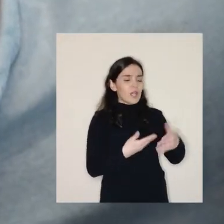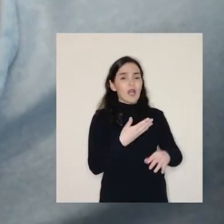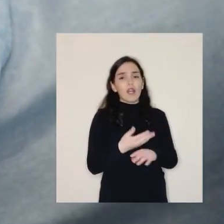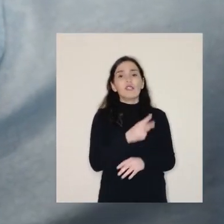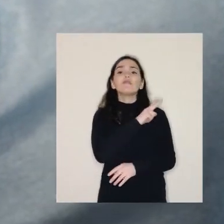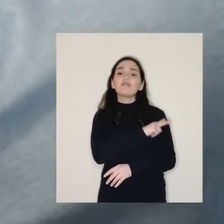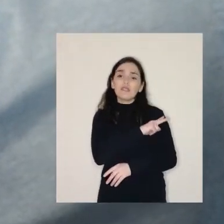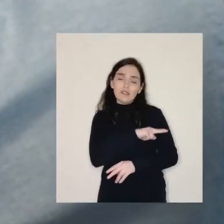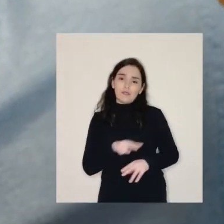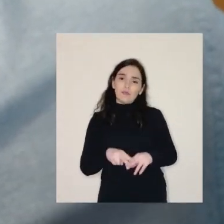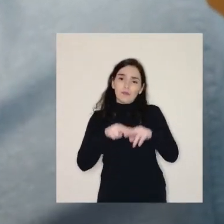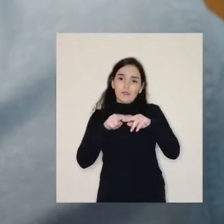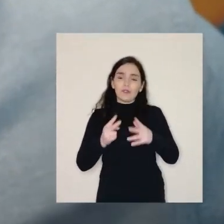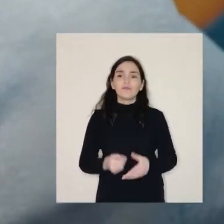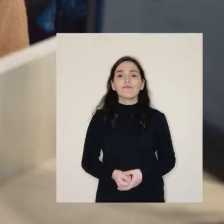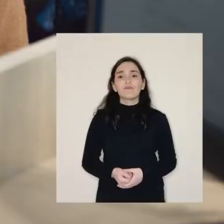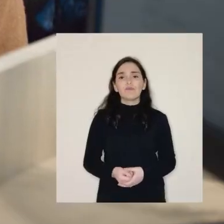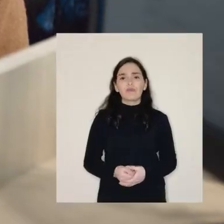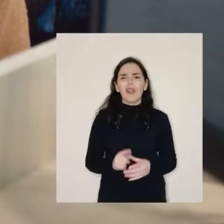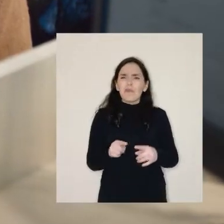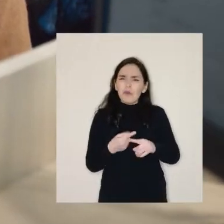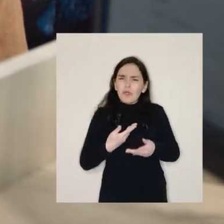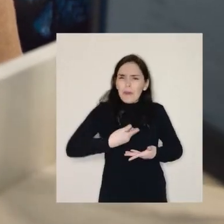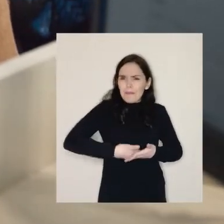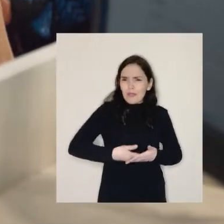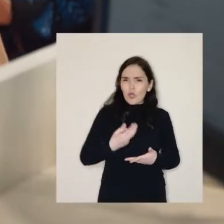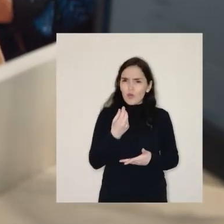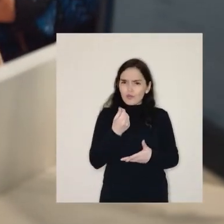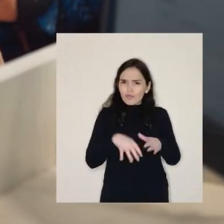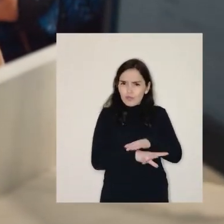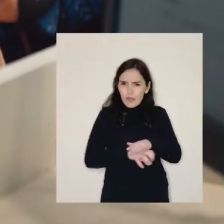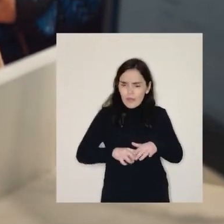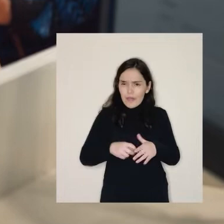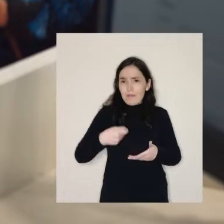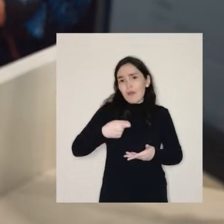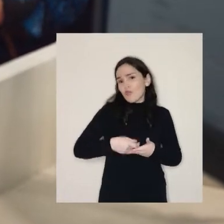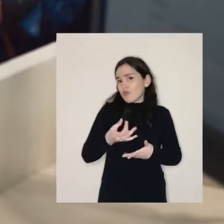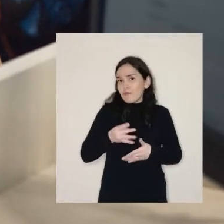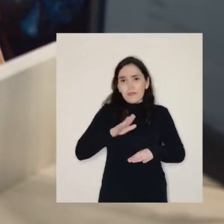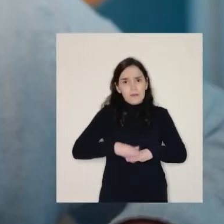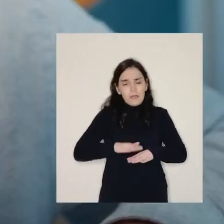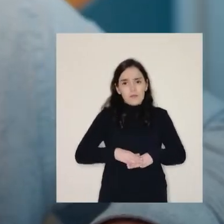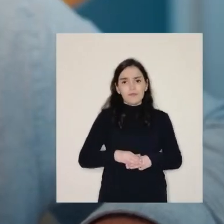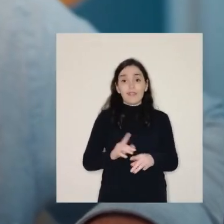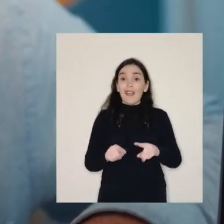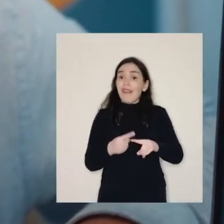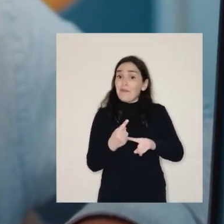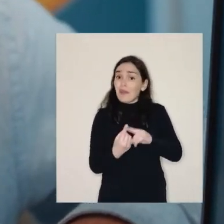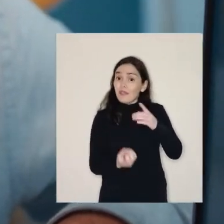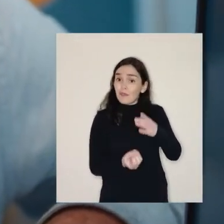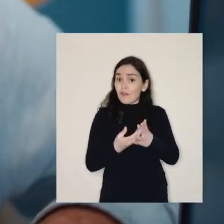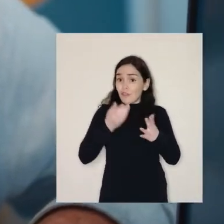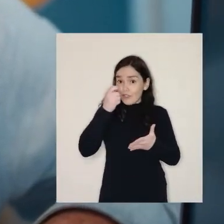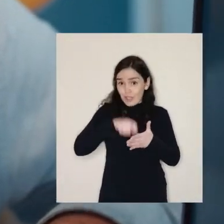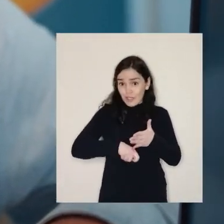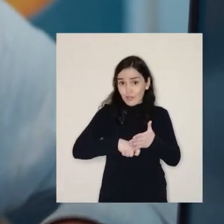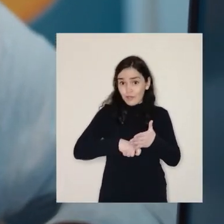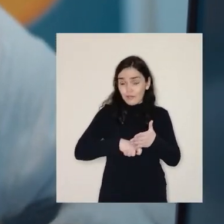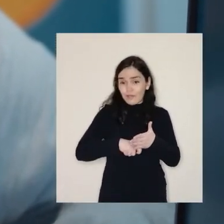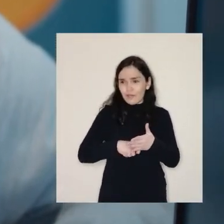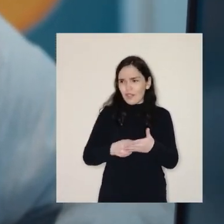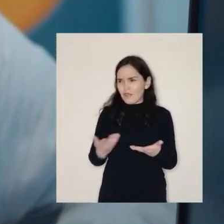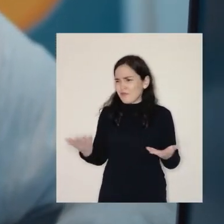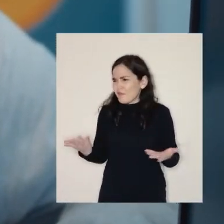Ah, que tiene intereses acumulados, pues, señora. Además, usted pidió un superavance, ¿eh? Y pagó el mínimo. Y eso tiene que sumarle usted